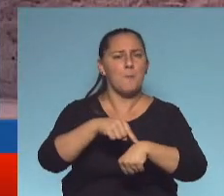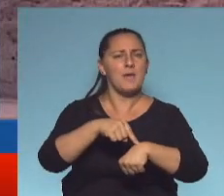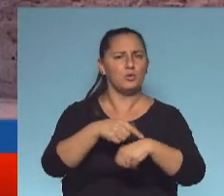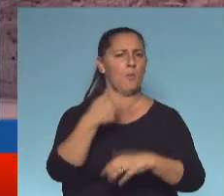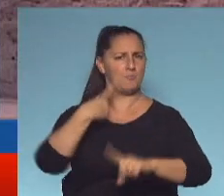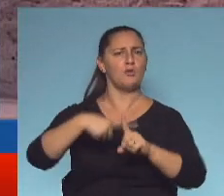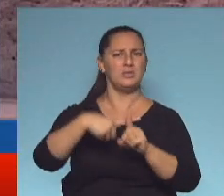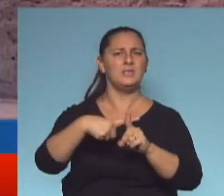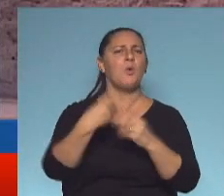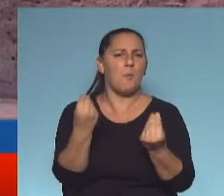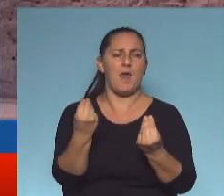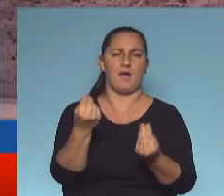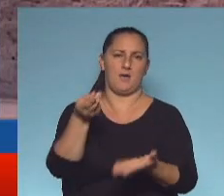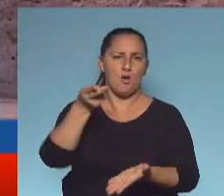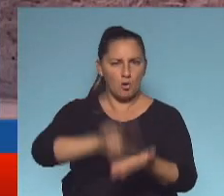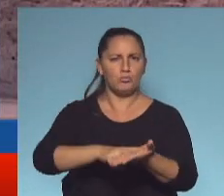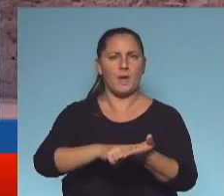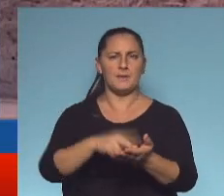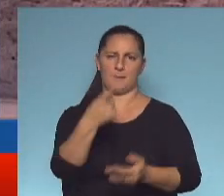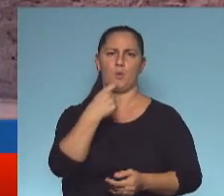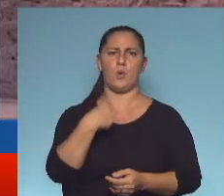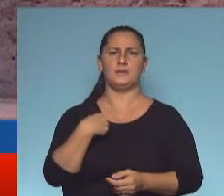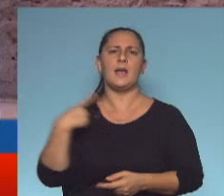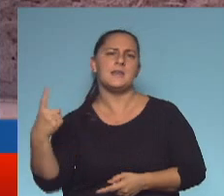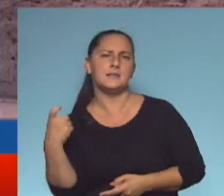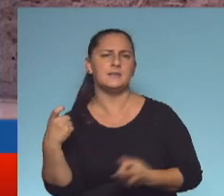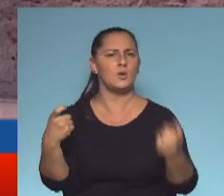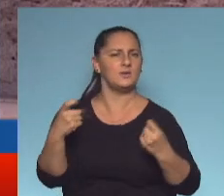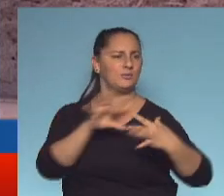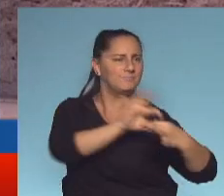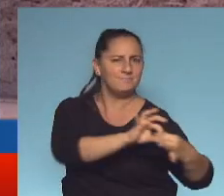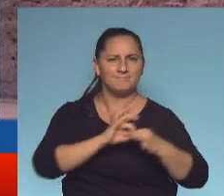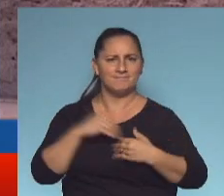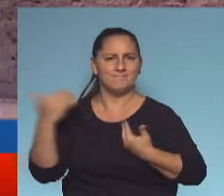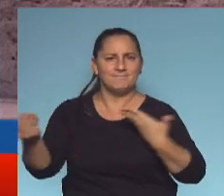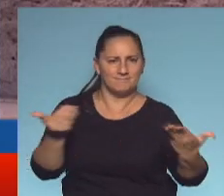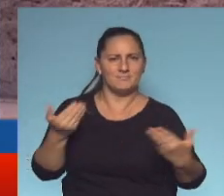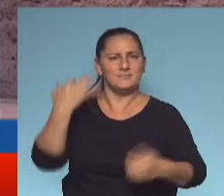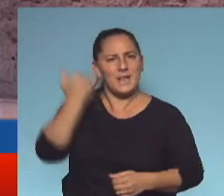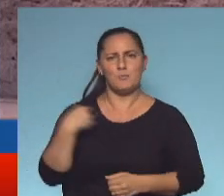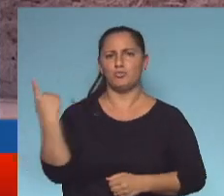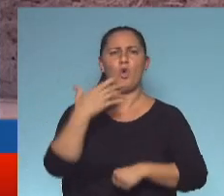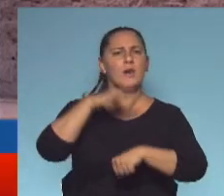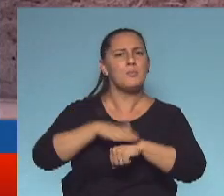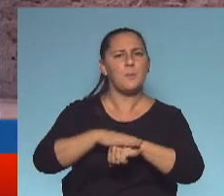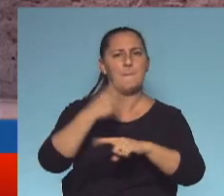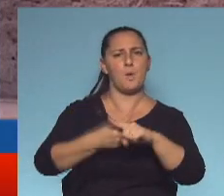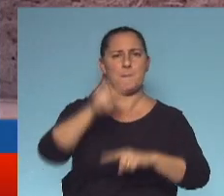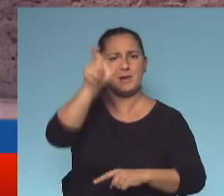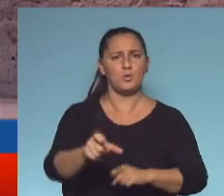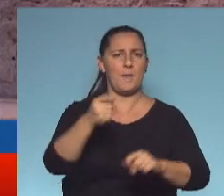para volver a sentir que nos necesitamos unos a otros, que tenemos una responsabilidad por los demás y por el